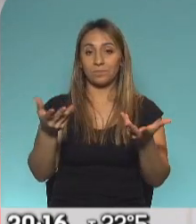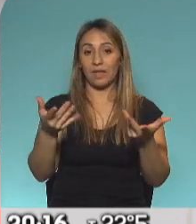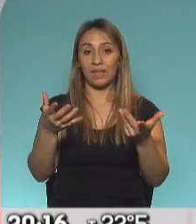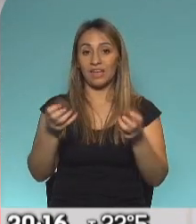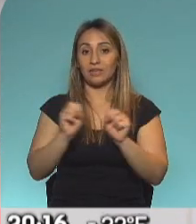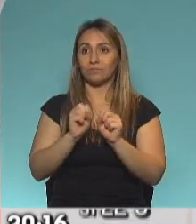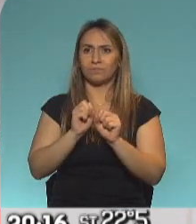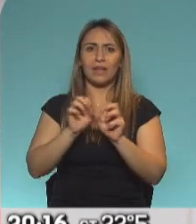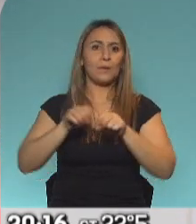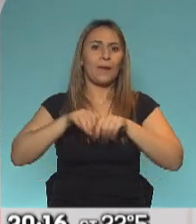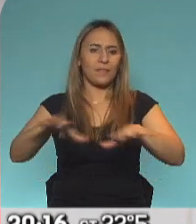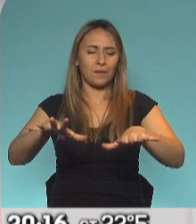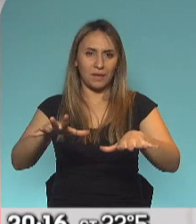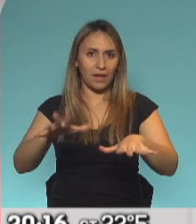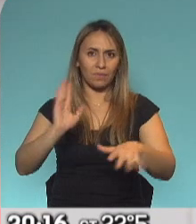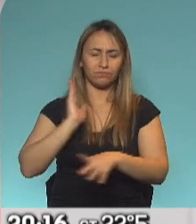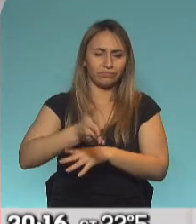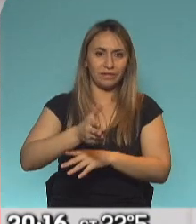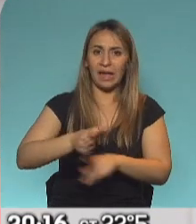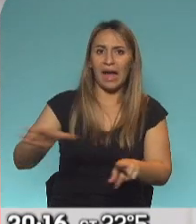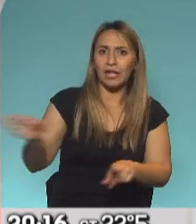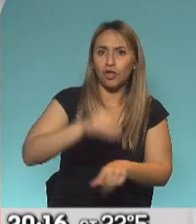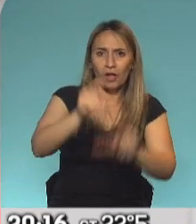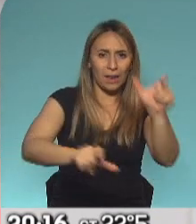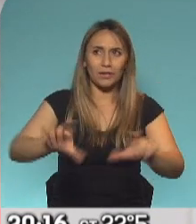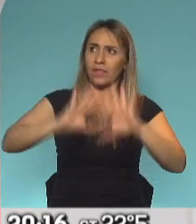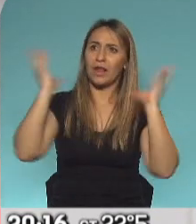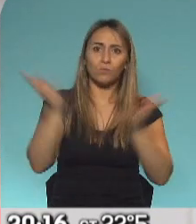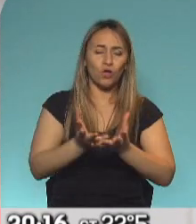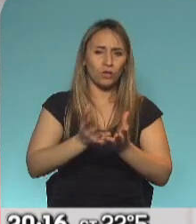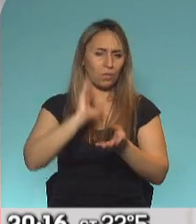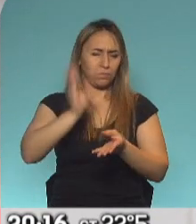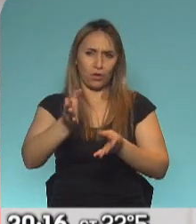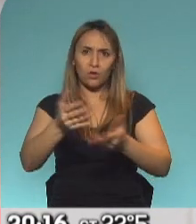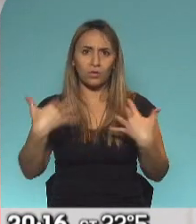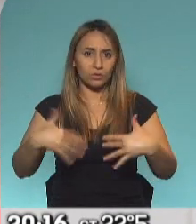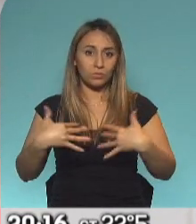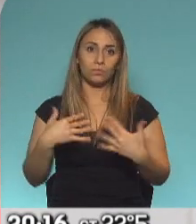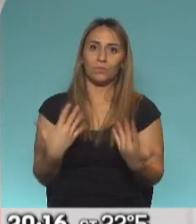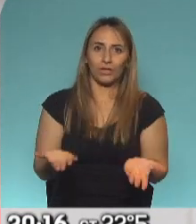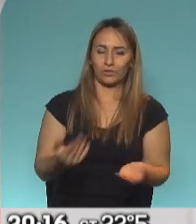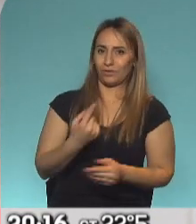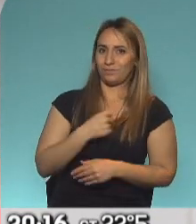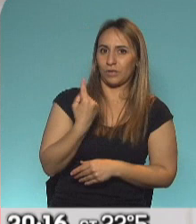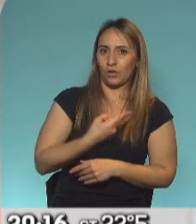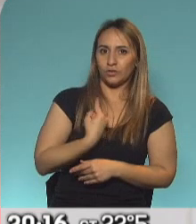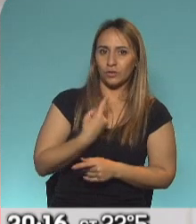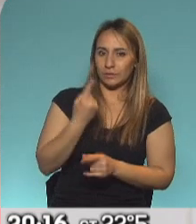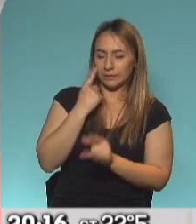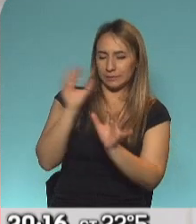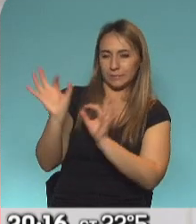en todos los habitantes de la Tierra, y entonces a ver, lo que nosotros tenemos que ver es, bueno,